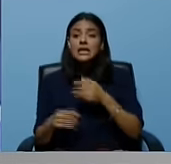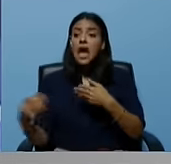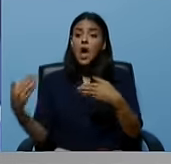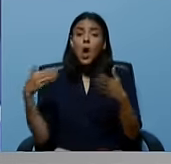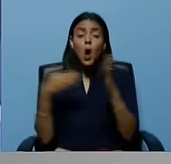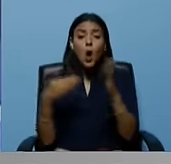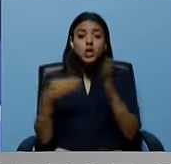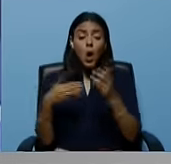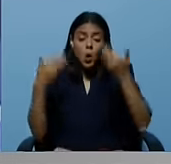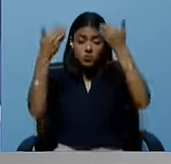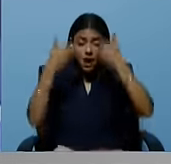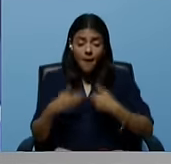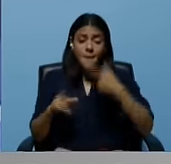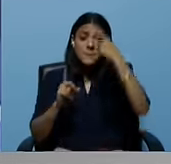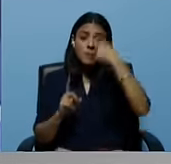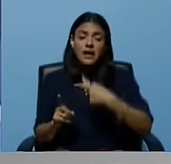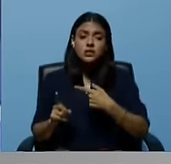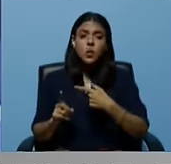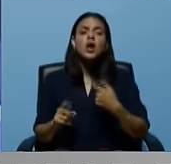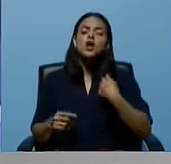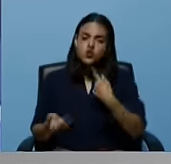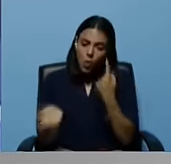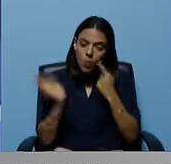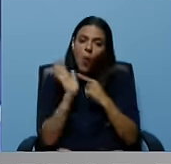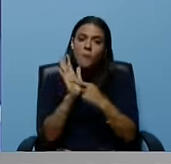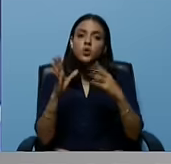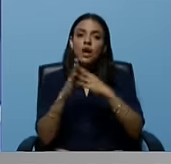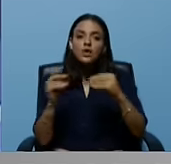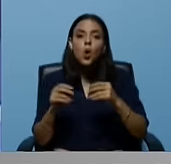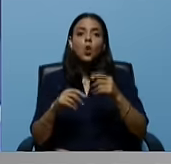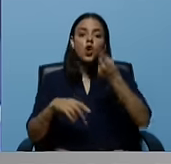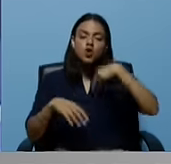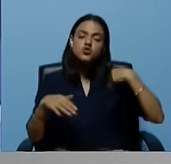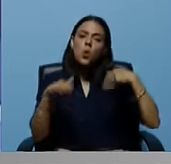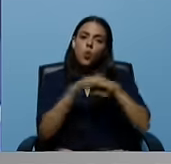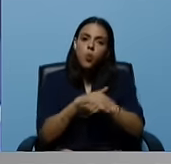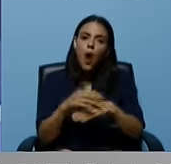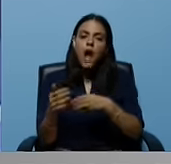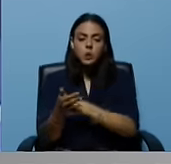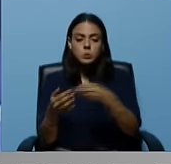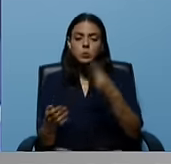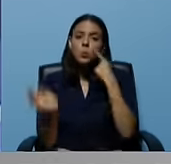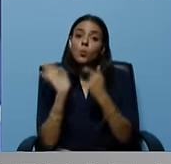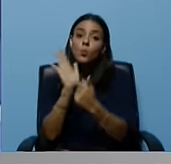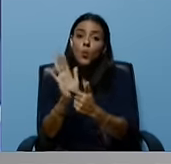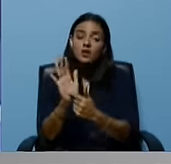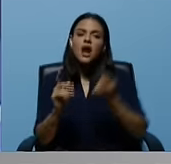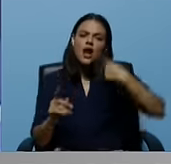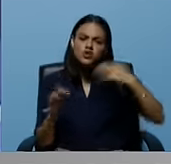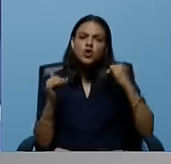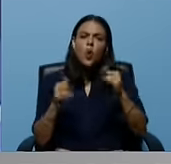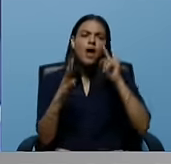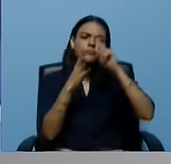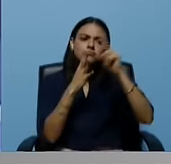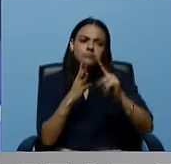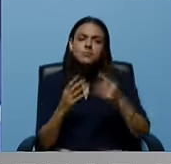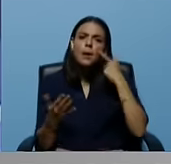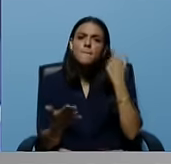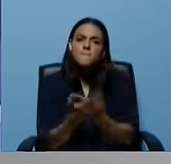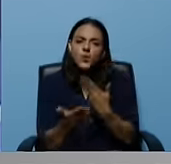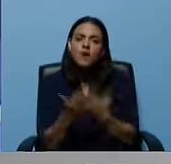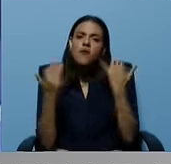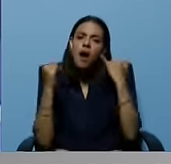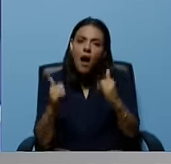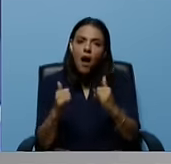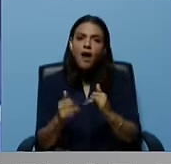contra, voy a mostrar las grabaciones. No es esto lo único que tenemos, tenemos más cosas. ¿Aquí